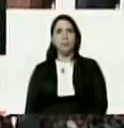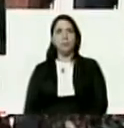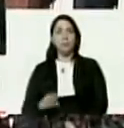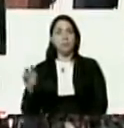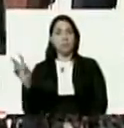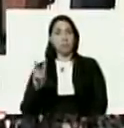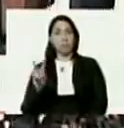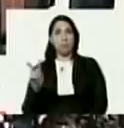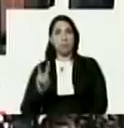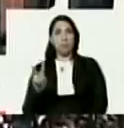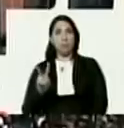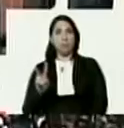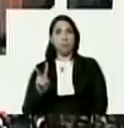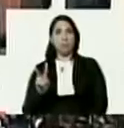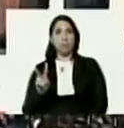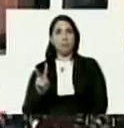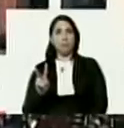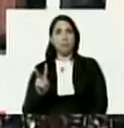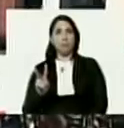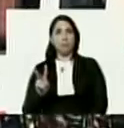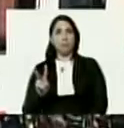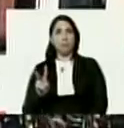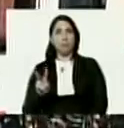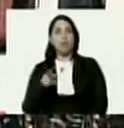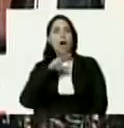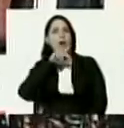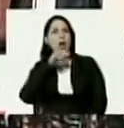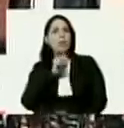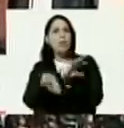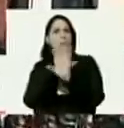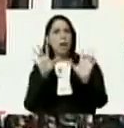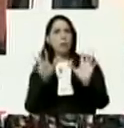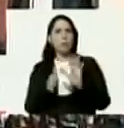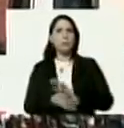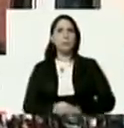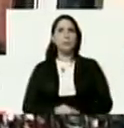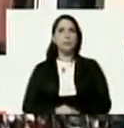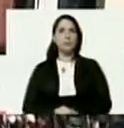Venezuela ha hablado claro.